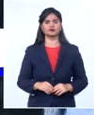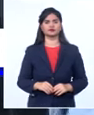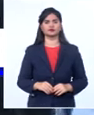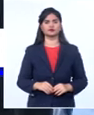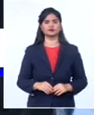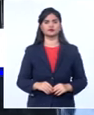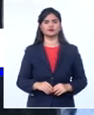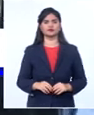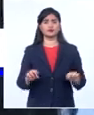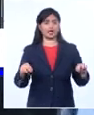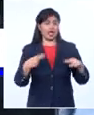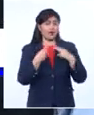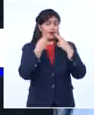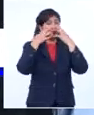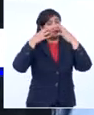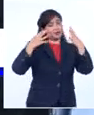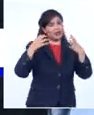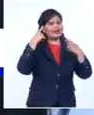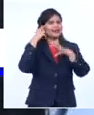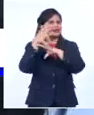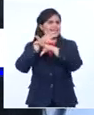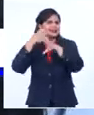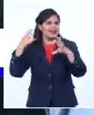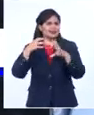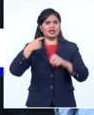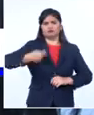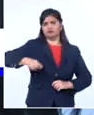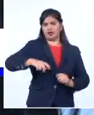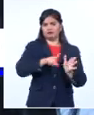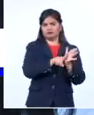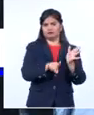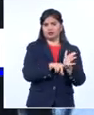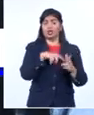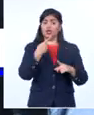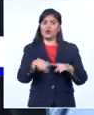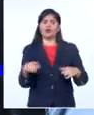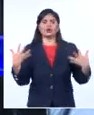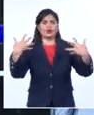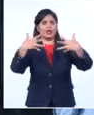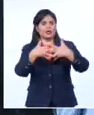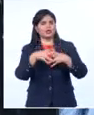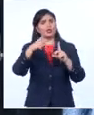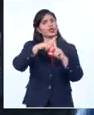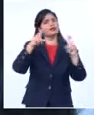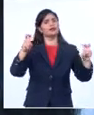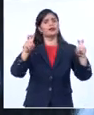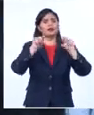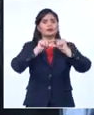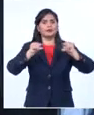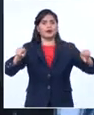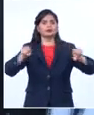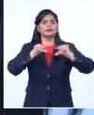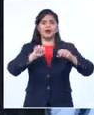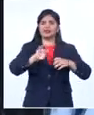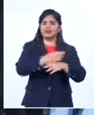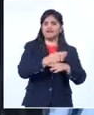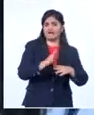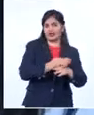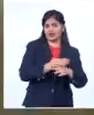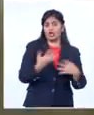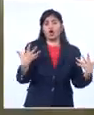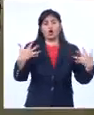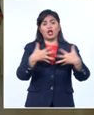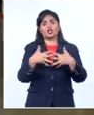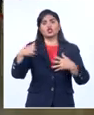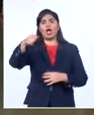también, además de las ciencias penales, agrupa temas relacionados con áreas temáticas del derecho que trascienden a la